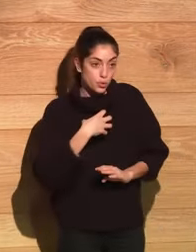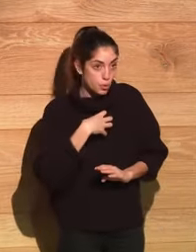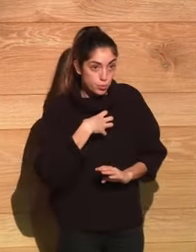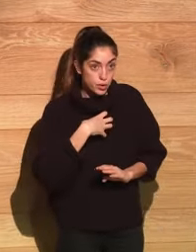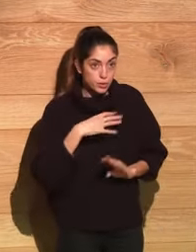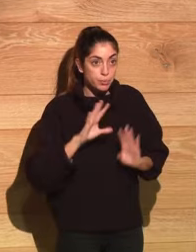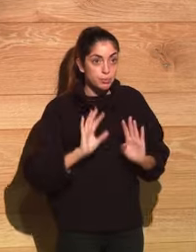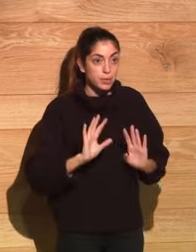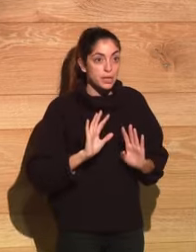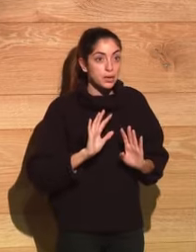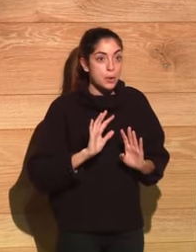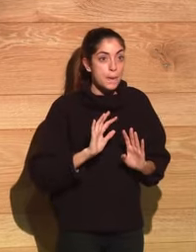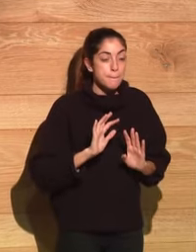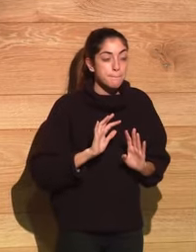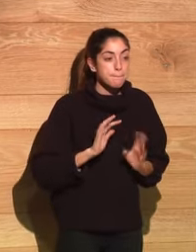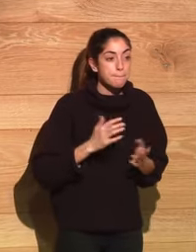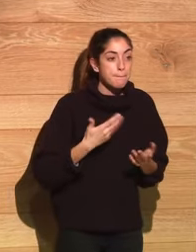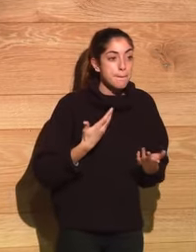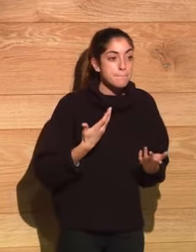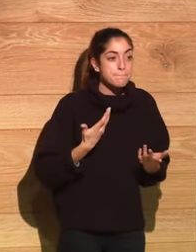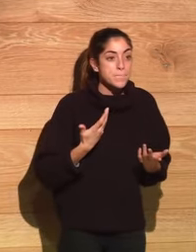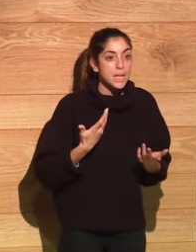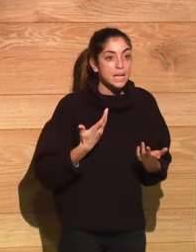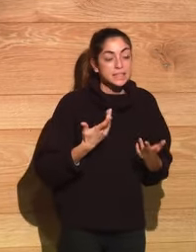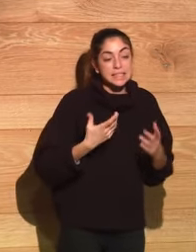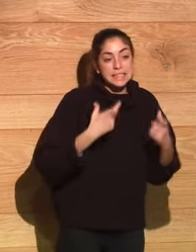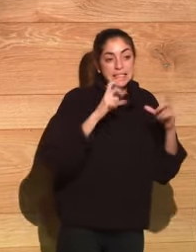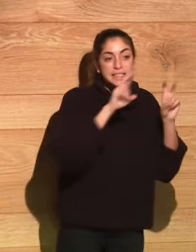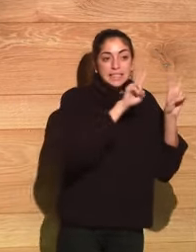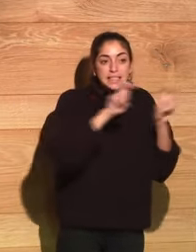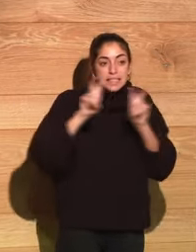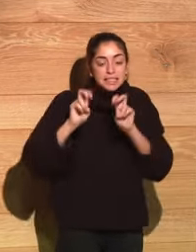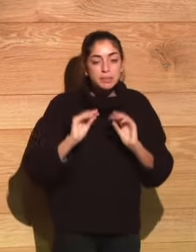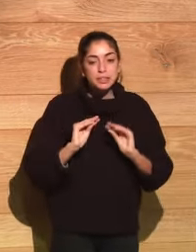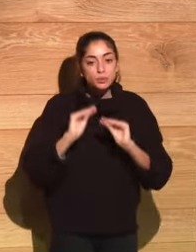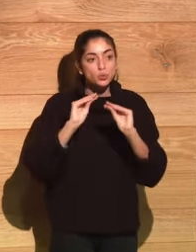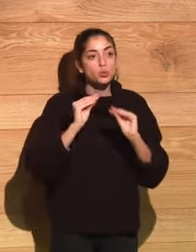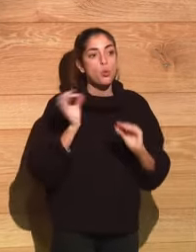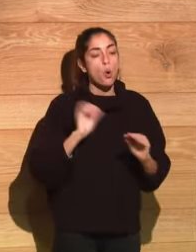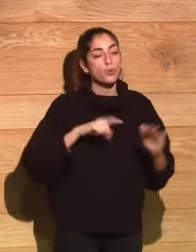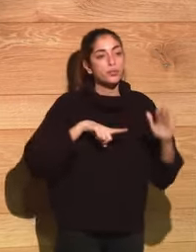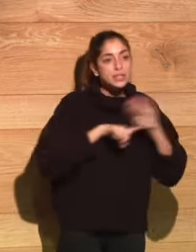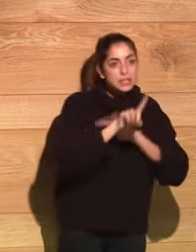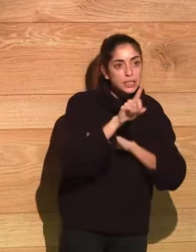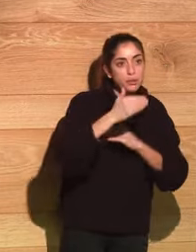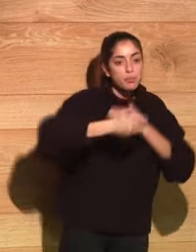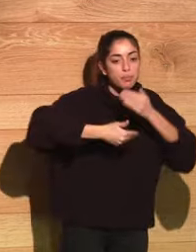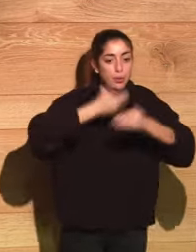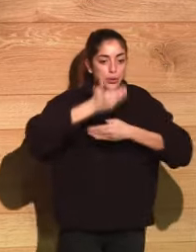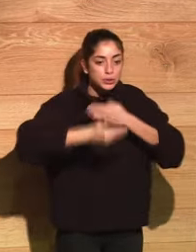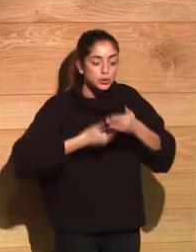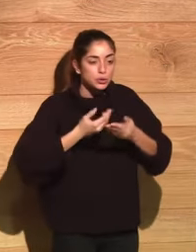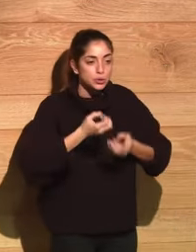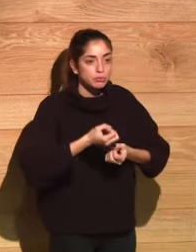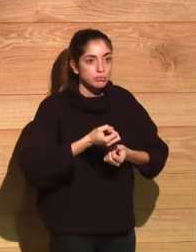Inexplicable en estos pagos, ¿no? Para las cosas que hacía él, tanto sus temas como sus desarrollos, sus procesos argumentativos, sus